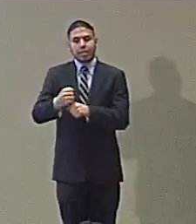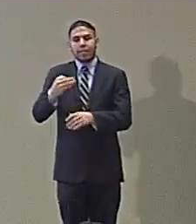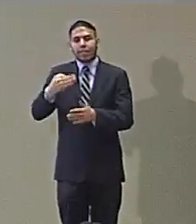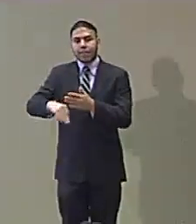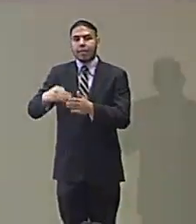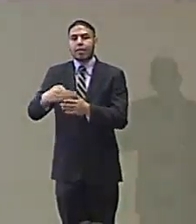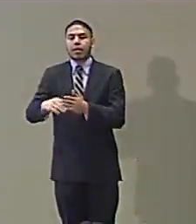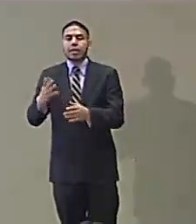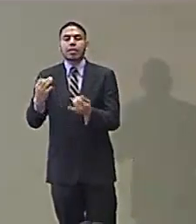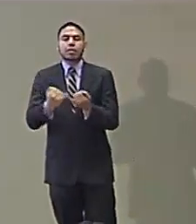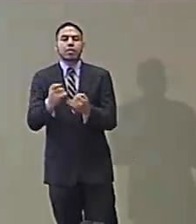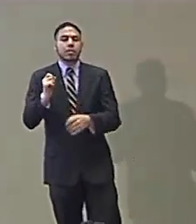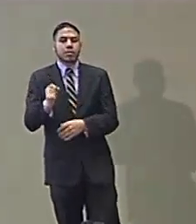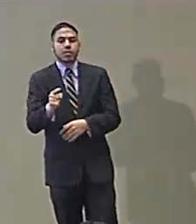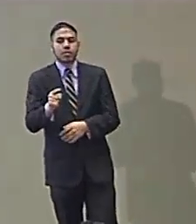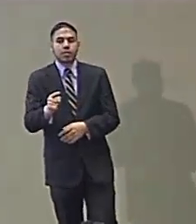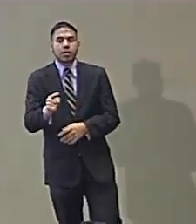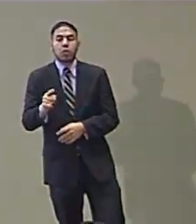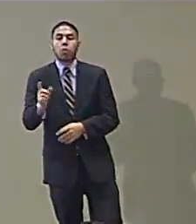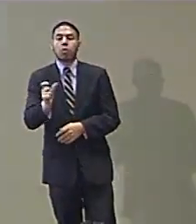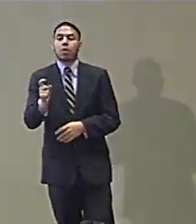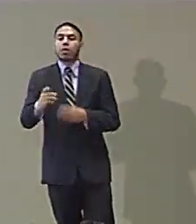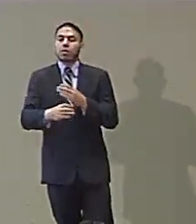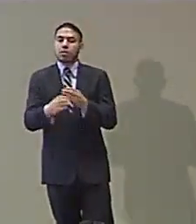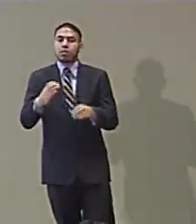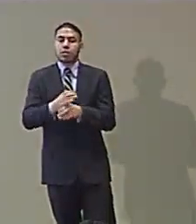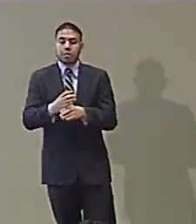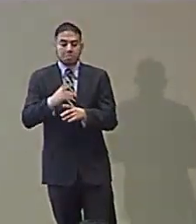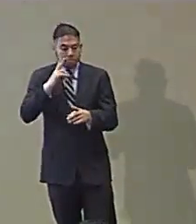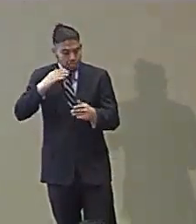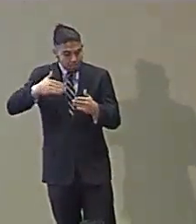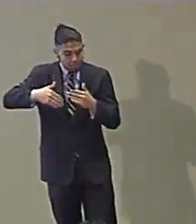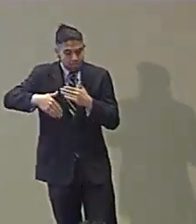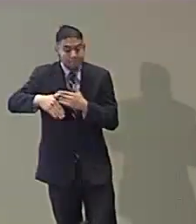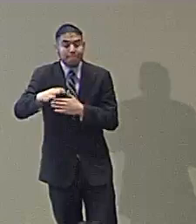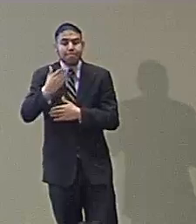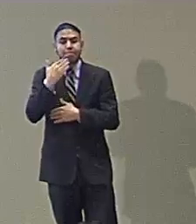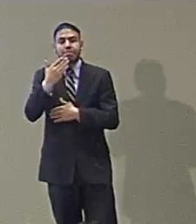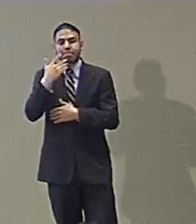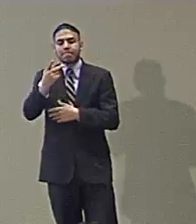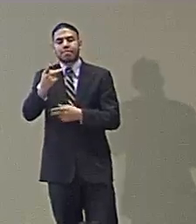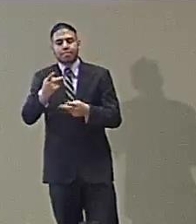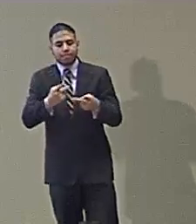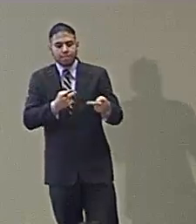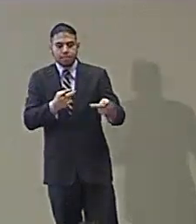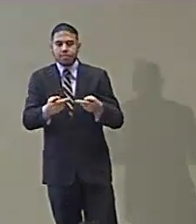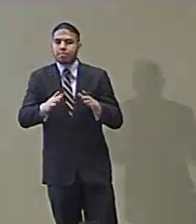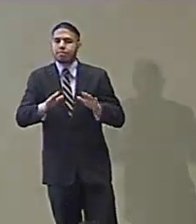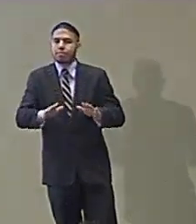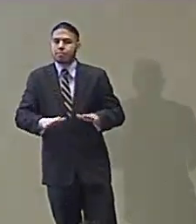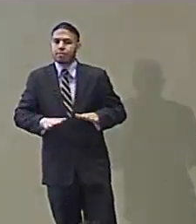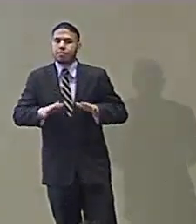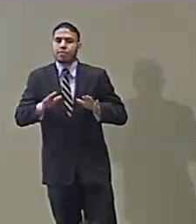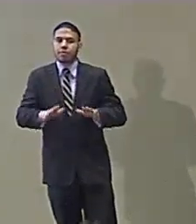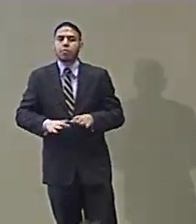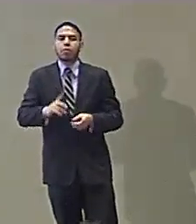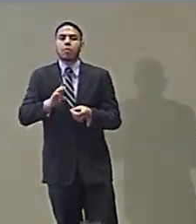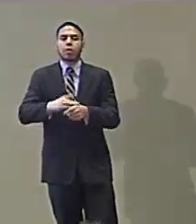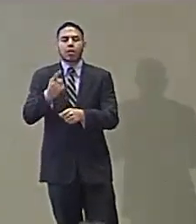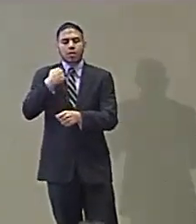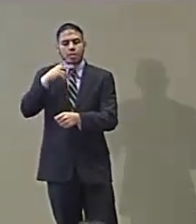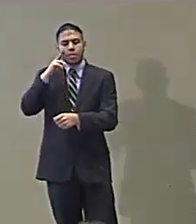hemos señal cuando las cosas van bien es el momento de planear de planear con calma de saber dónde vamos cuáles son nuestras fortalezas